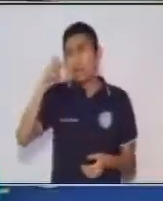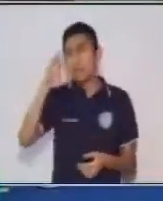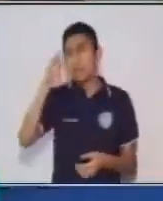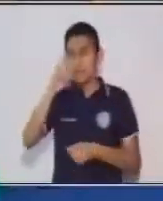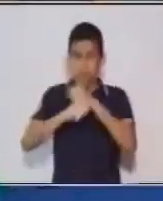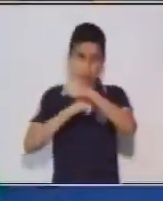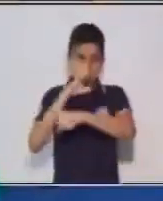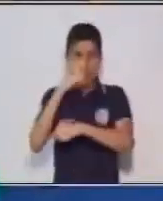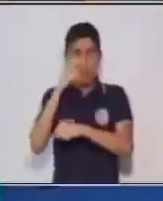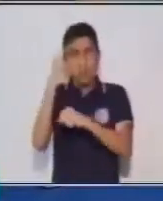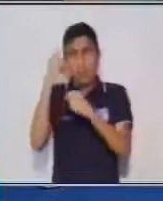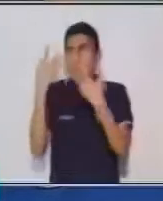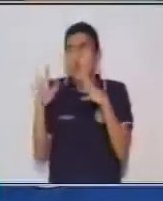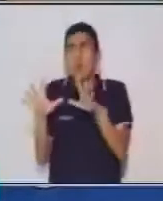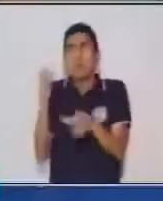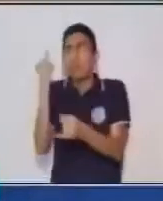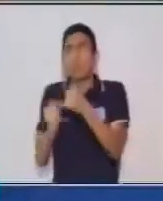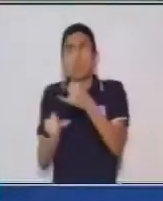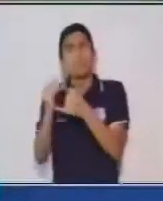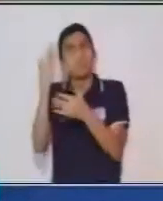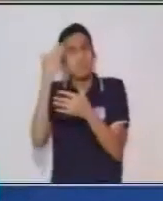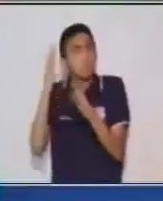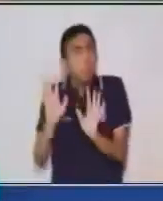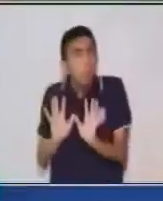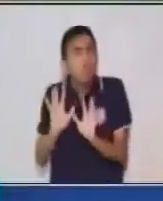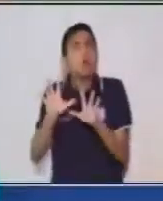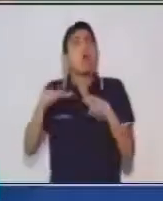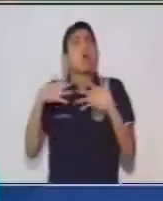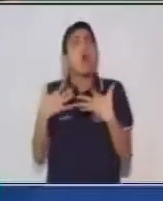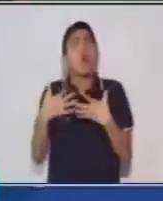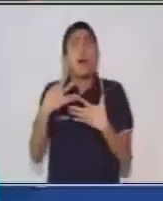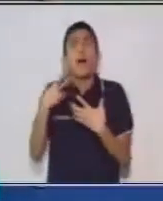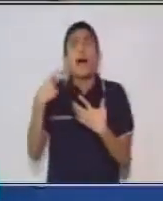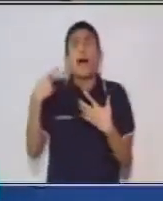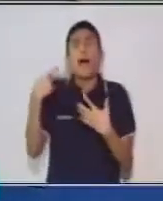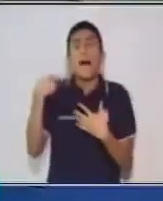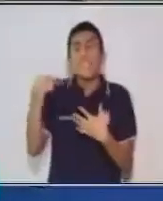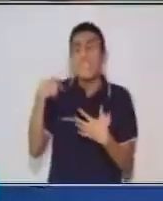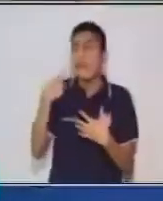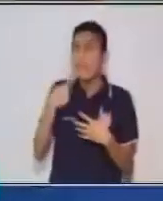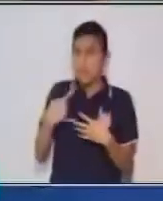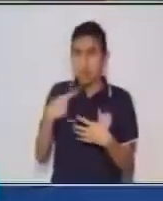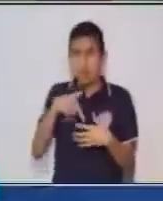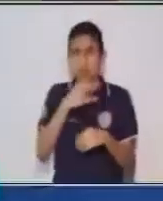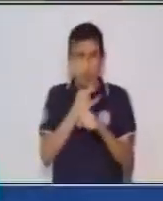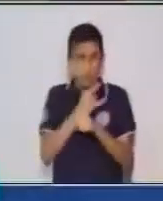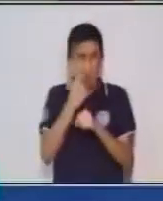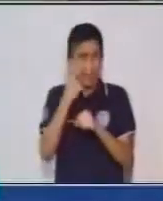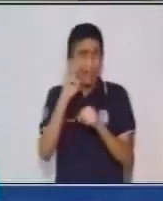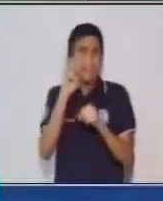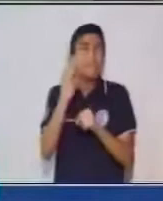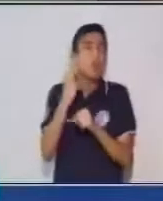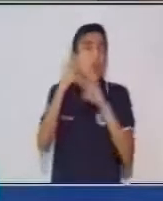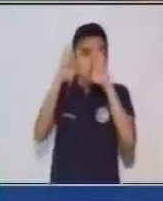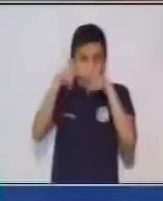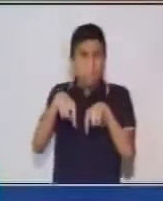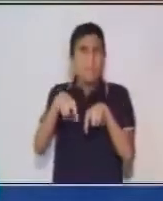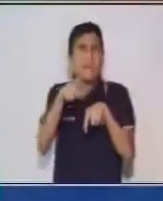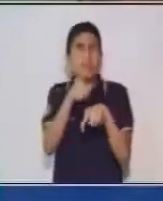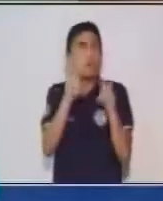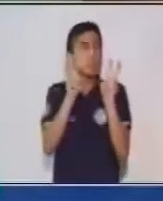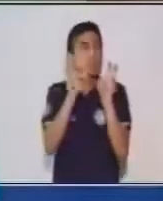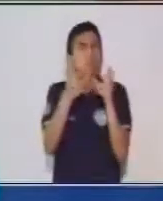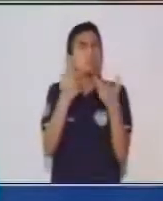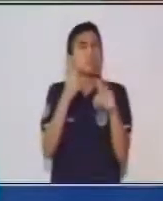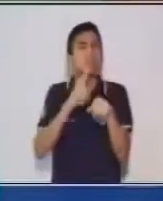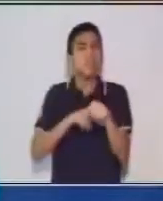si ya terminó, y cómo se puede conjugar, había dicho. Ahora conjuguémoslos en la segunda persona,